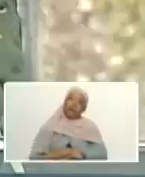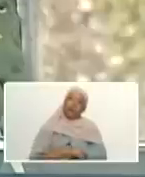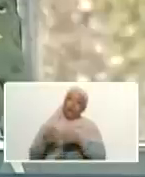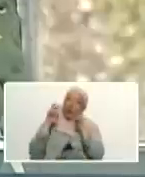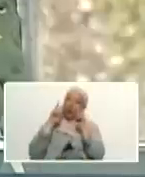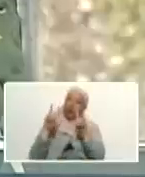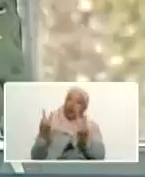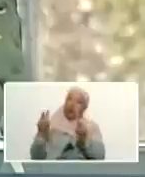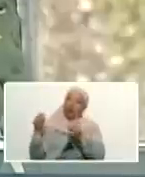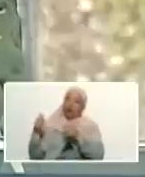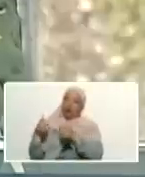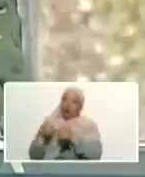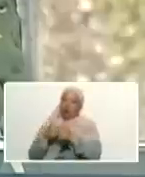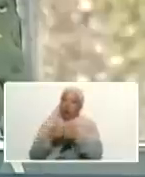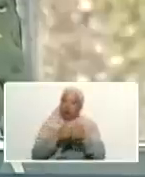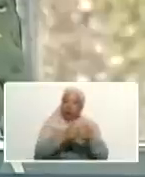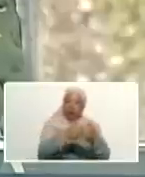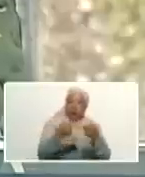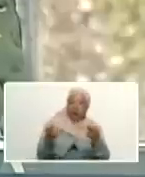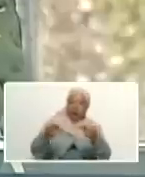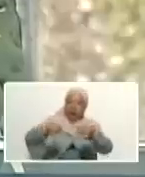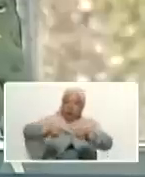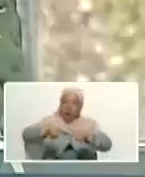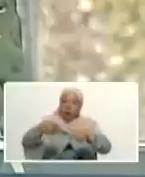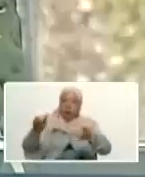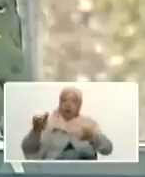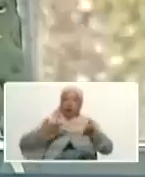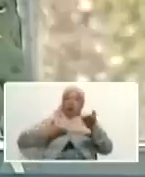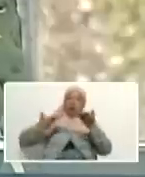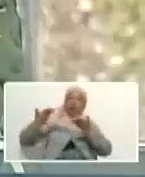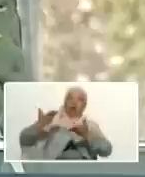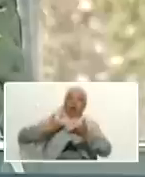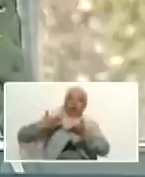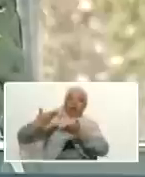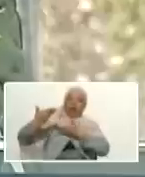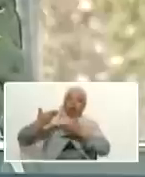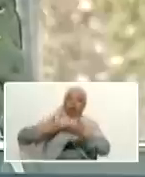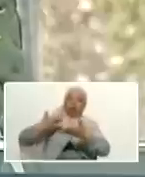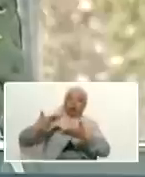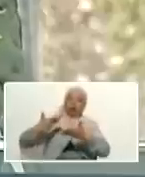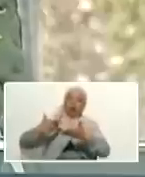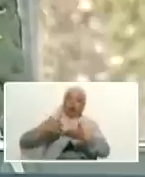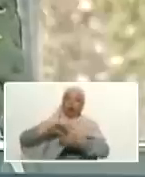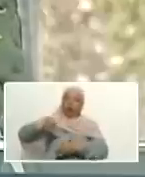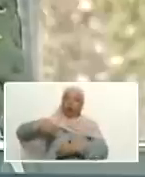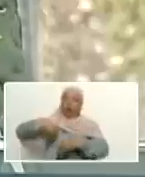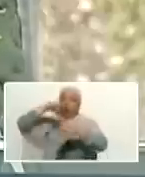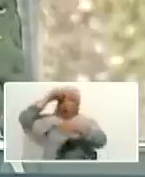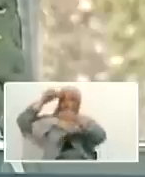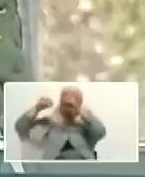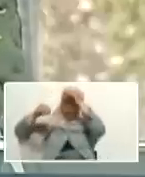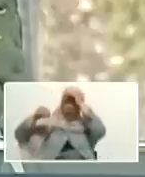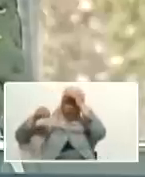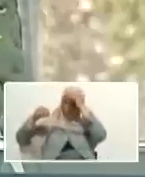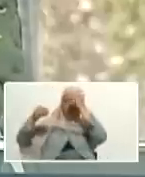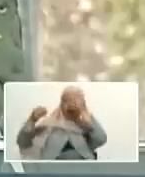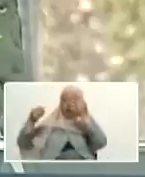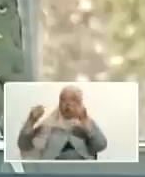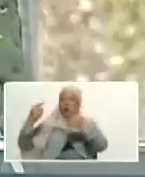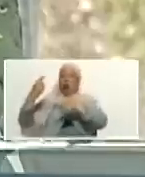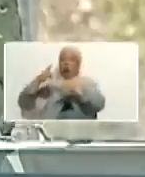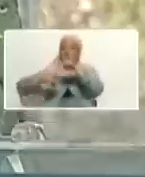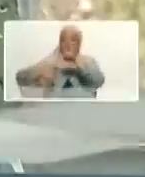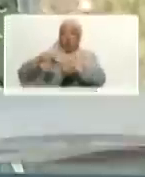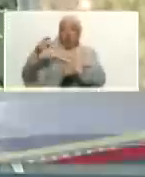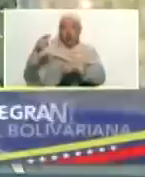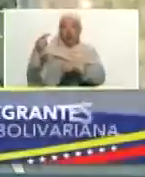persecución y las sanciones, aprendiendo a ser mucho, con poco,